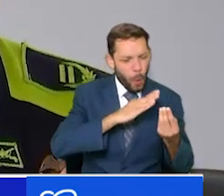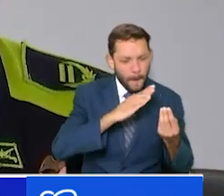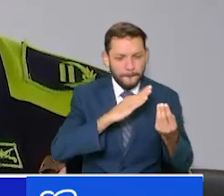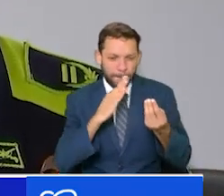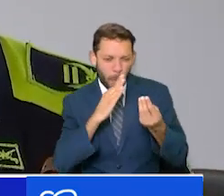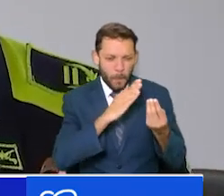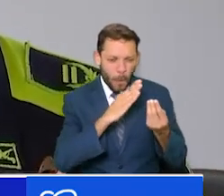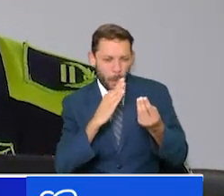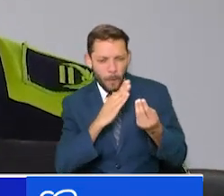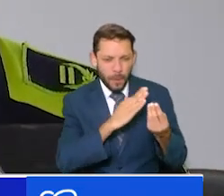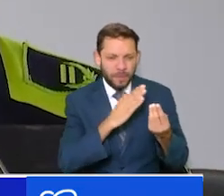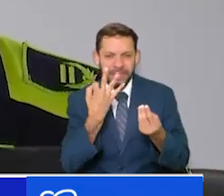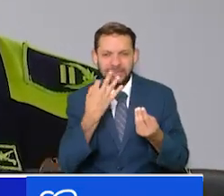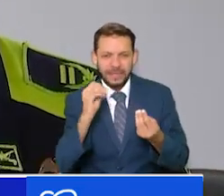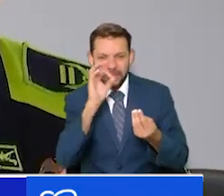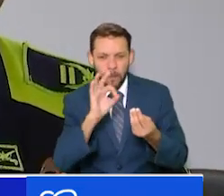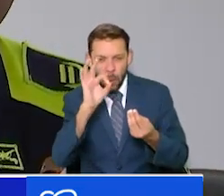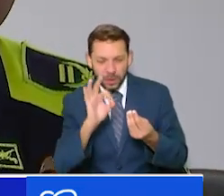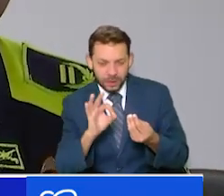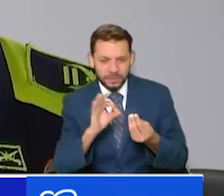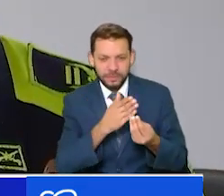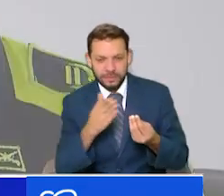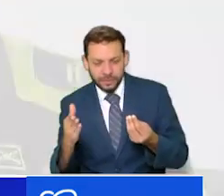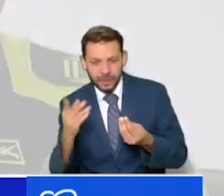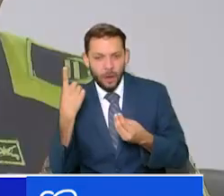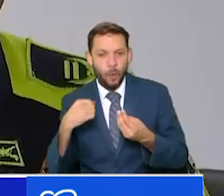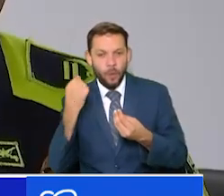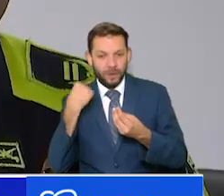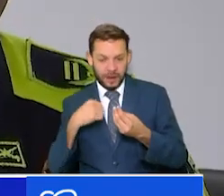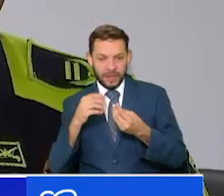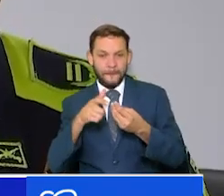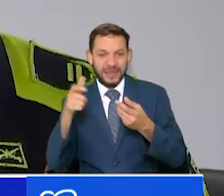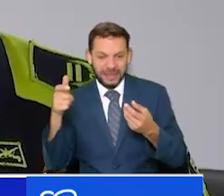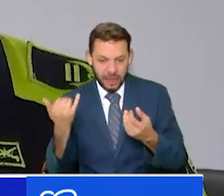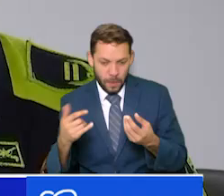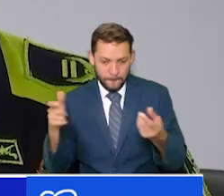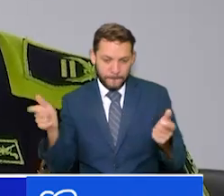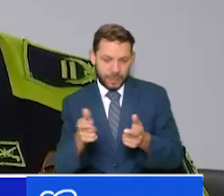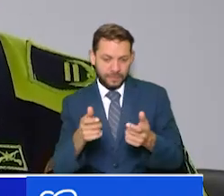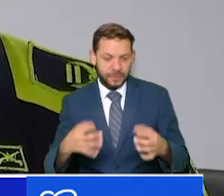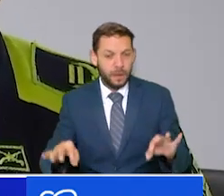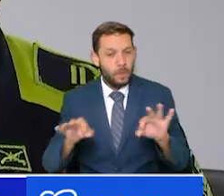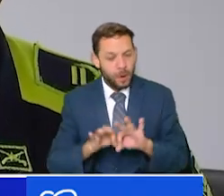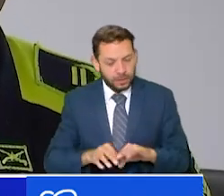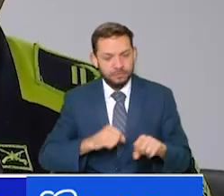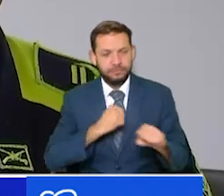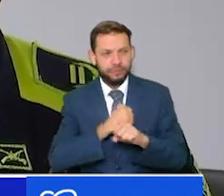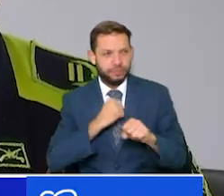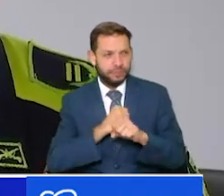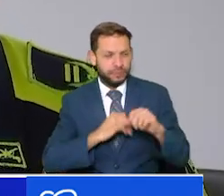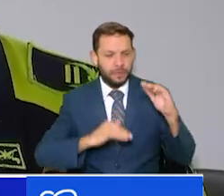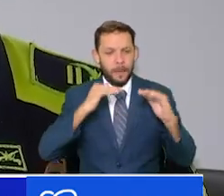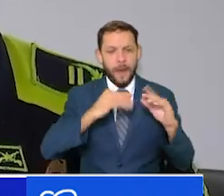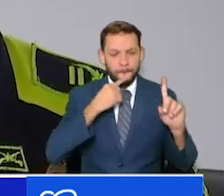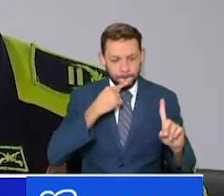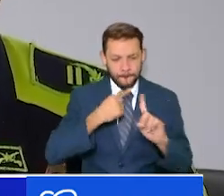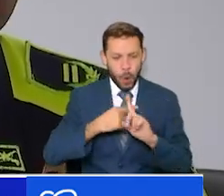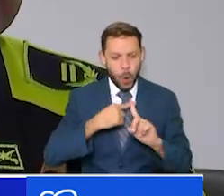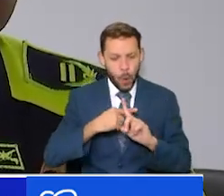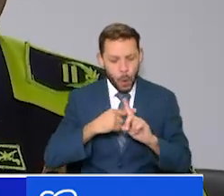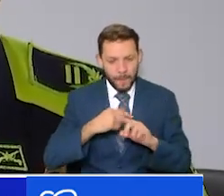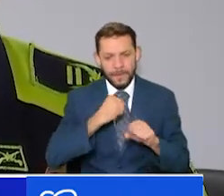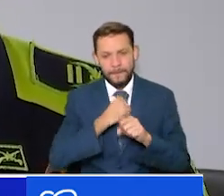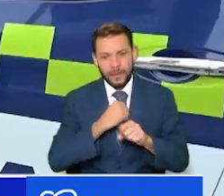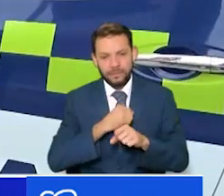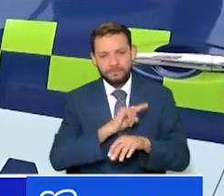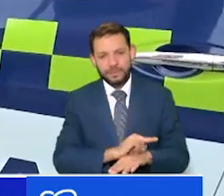un porcentaje del 30% de incremento con el año inmediatamente anterior. Entonces, decirles que es un balance bien positivo frente a todo el tema de